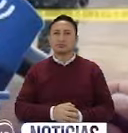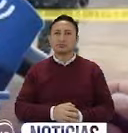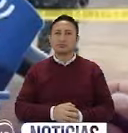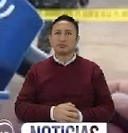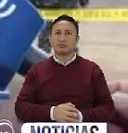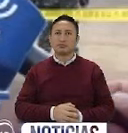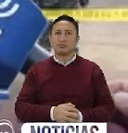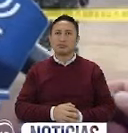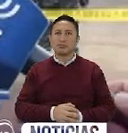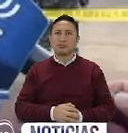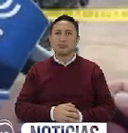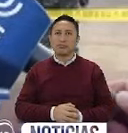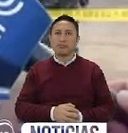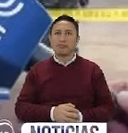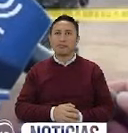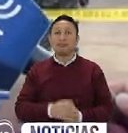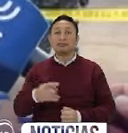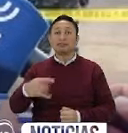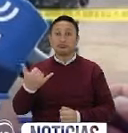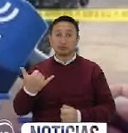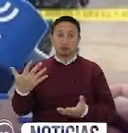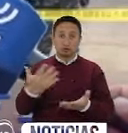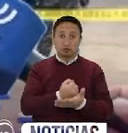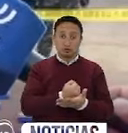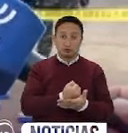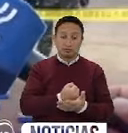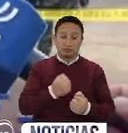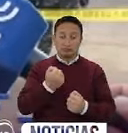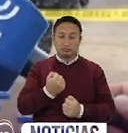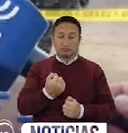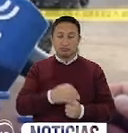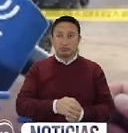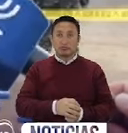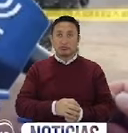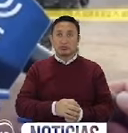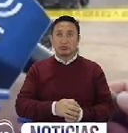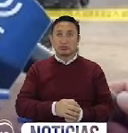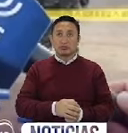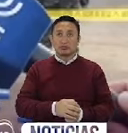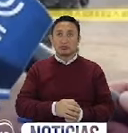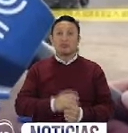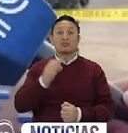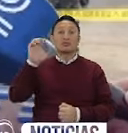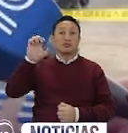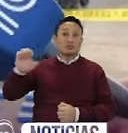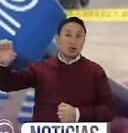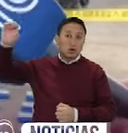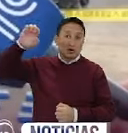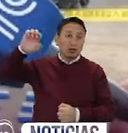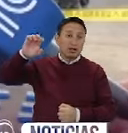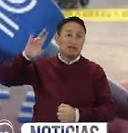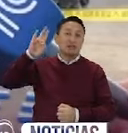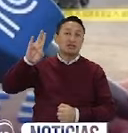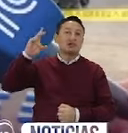Bueno, de acuerdo a la cantidad que nosotros incautamos, pues en el mercado europeo y tiene un valor de